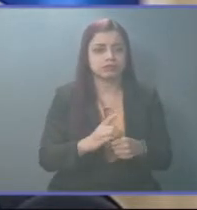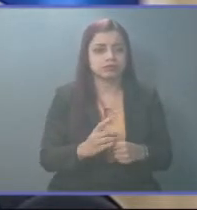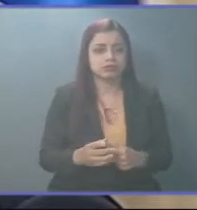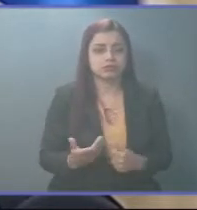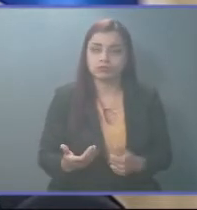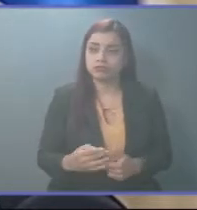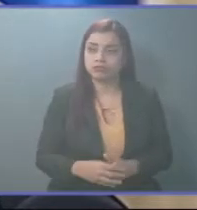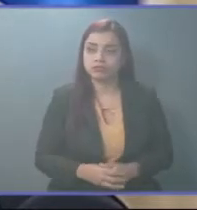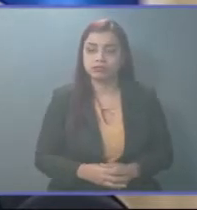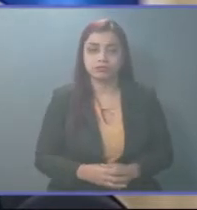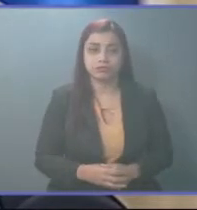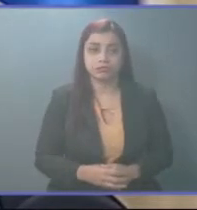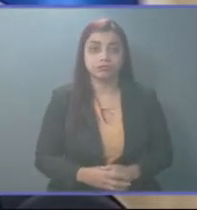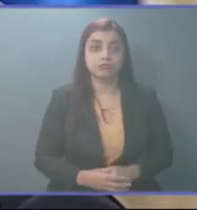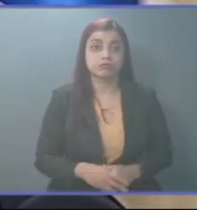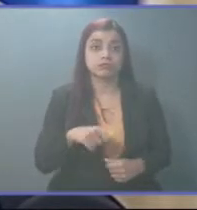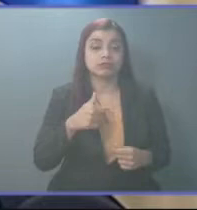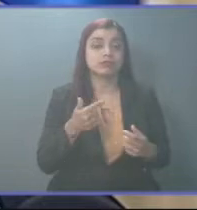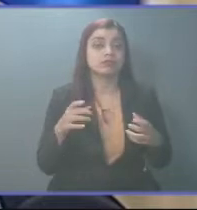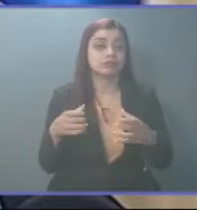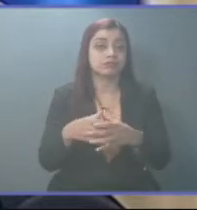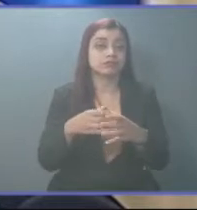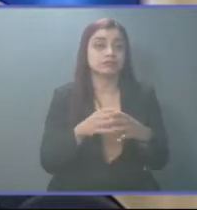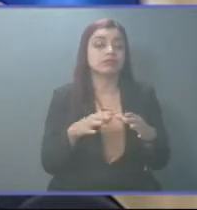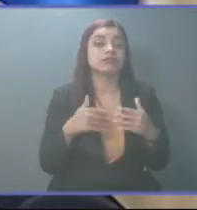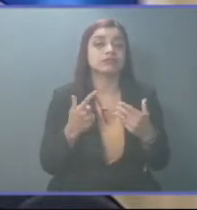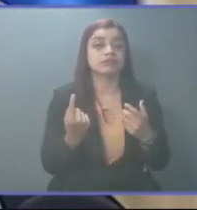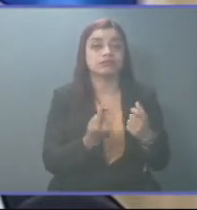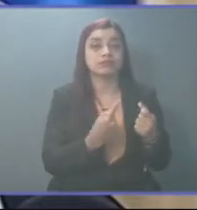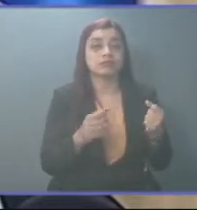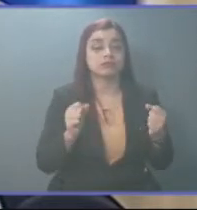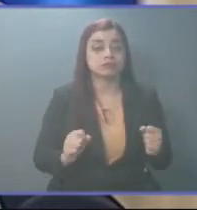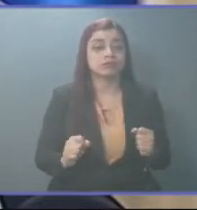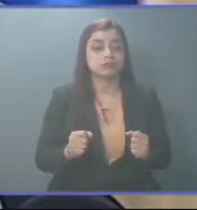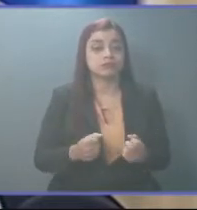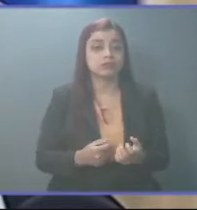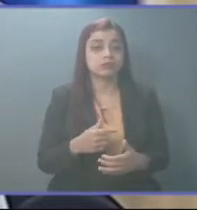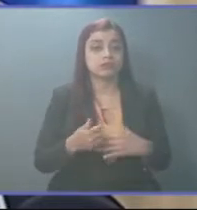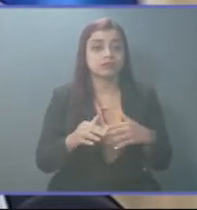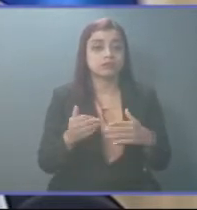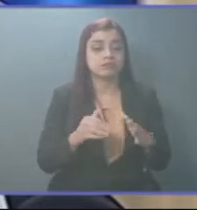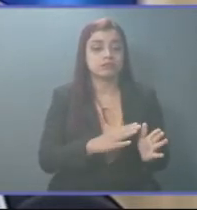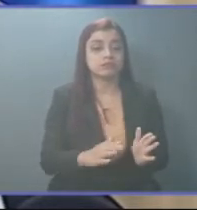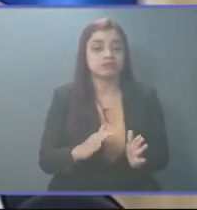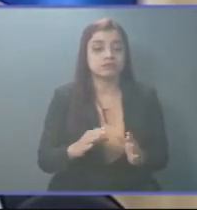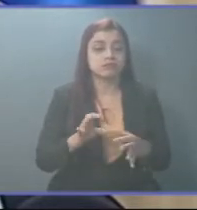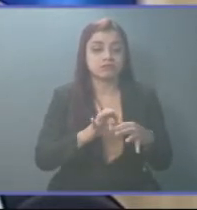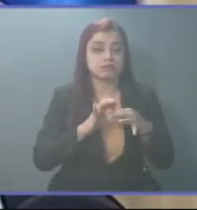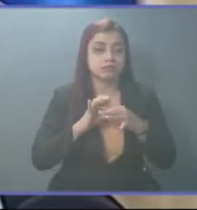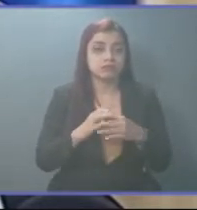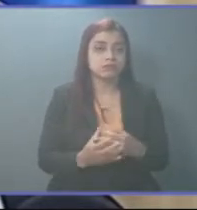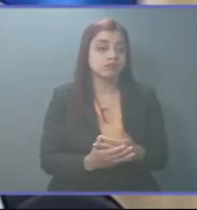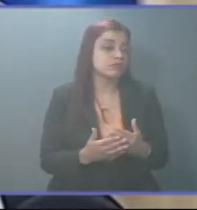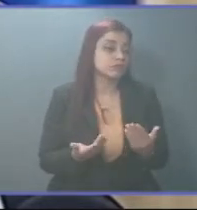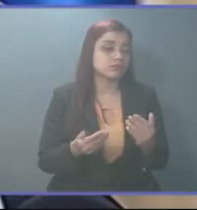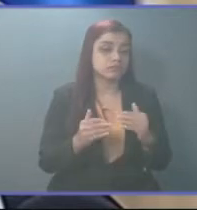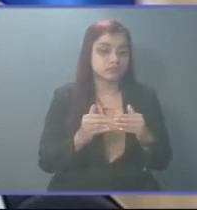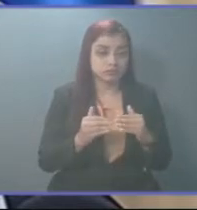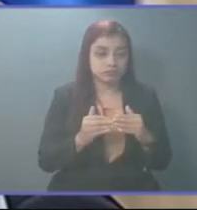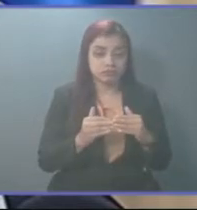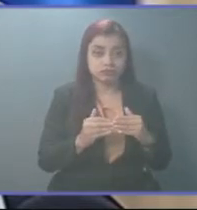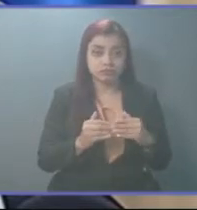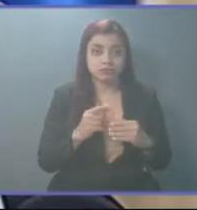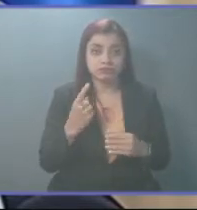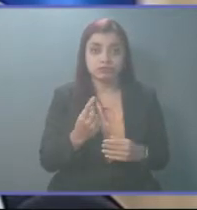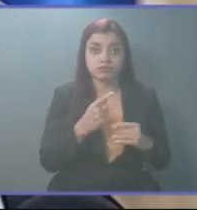discapacidad y sus organizaciones para que éstas tengan acceso a las diferentes fuentes de cooperación, así como para la inclusión